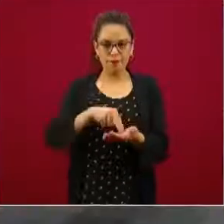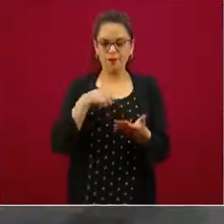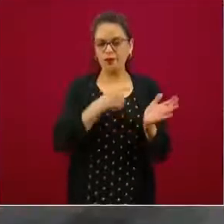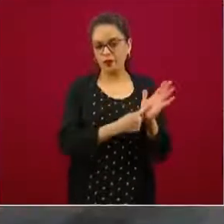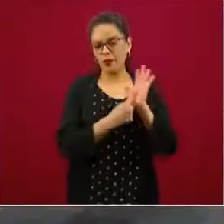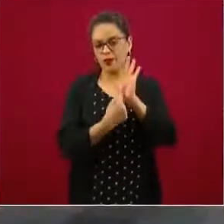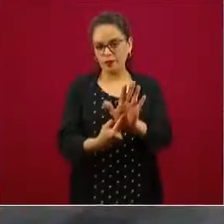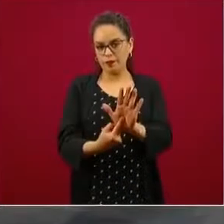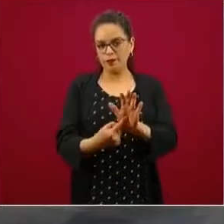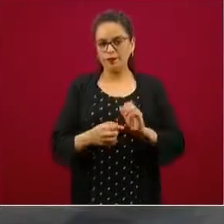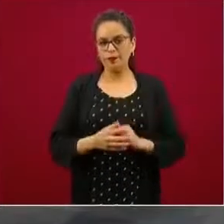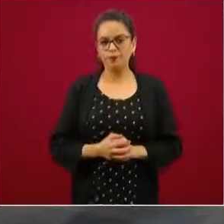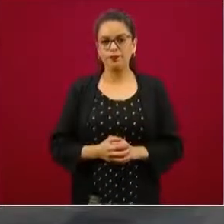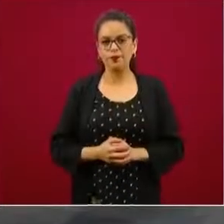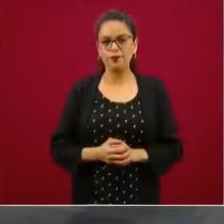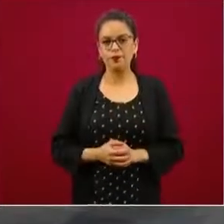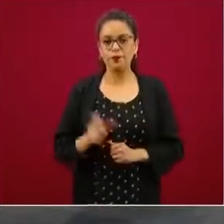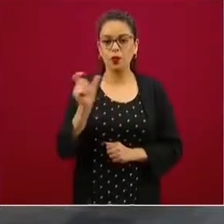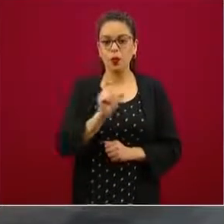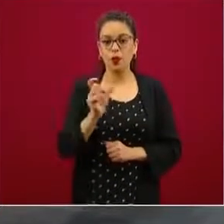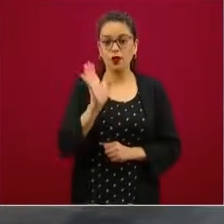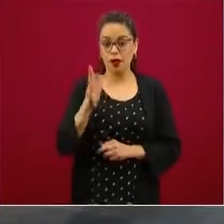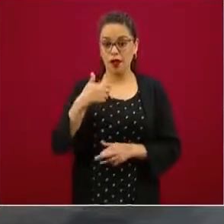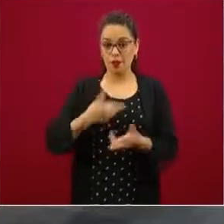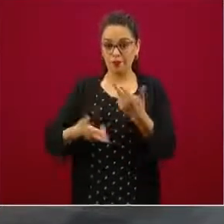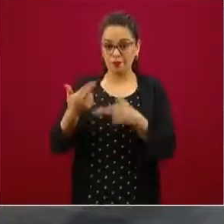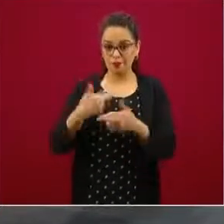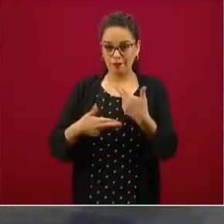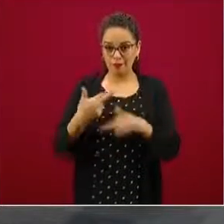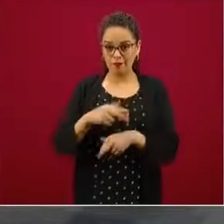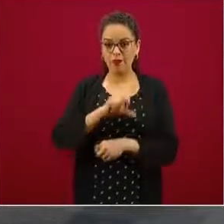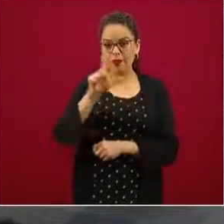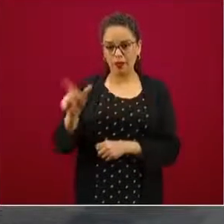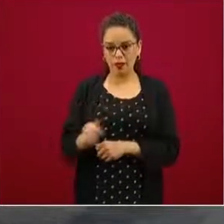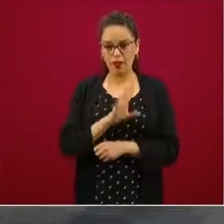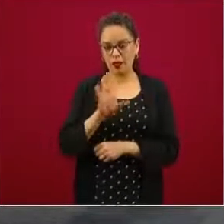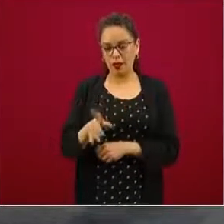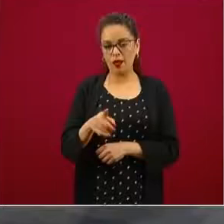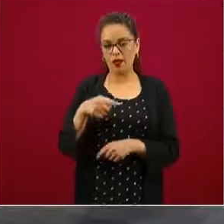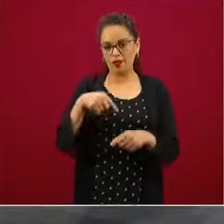al regreso iniciamos con la parte temática.